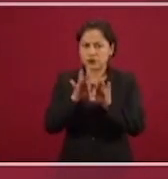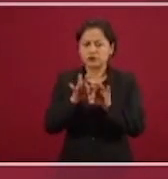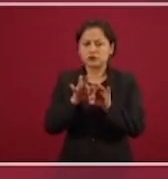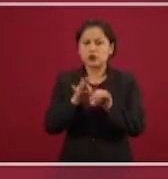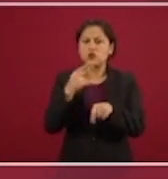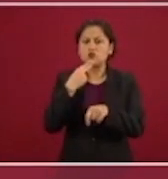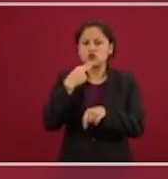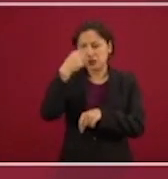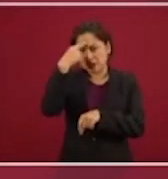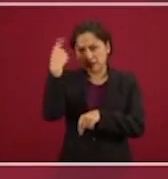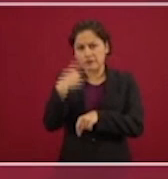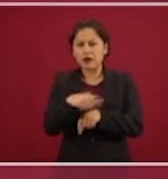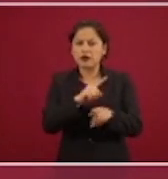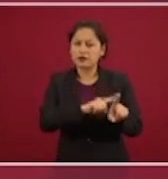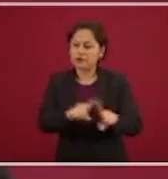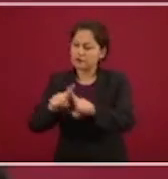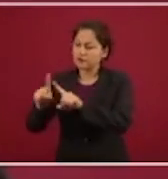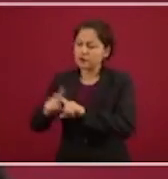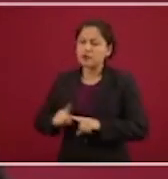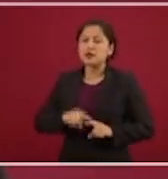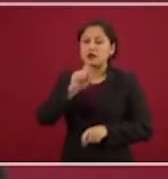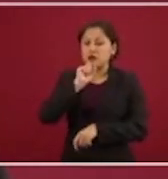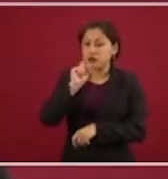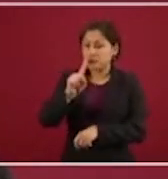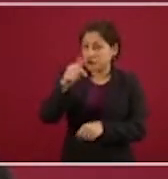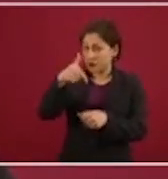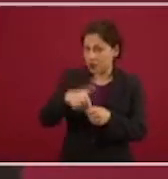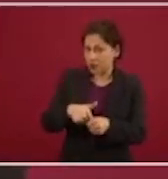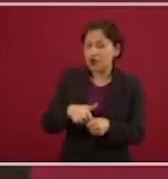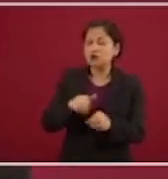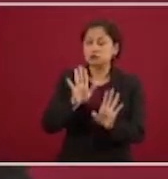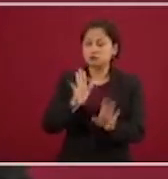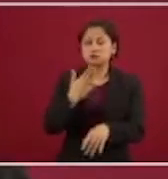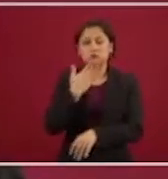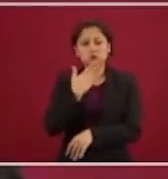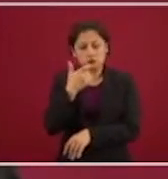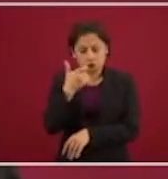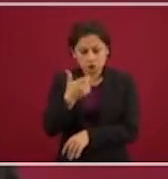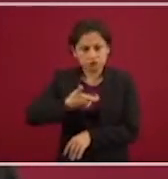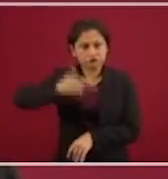mantener buenos precios de los combustibles, dar empleos en el país,